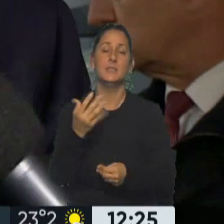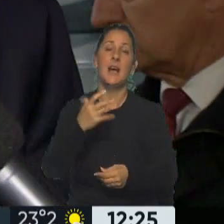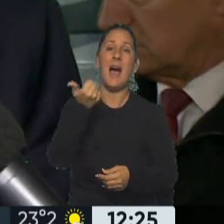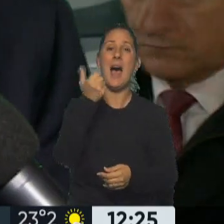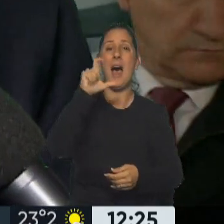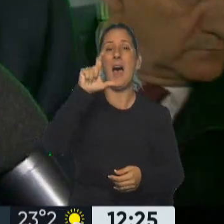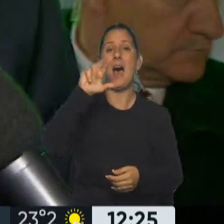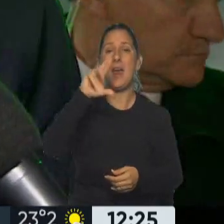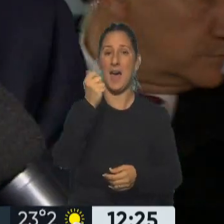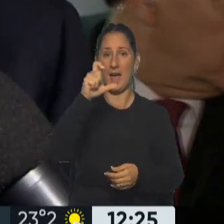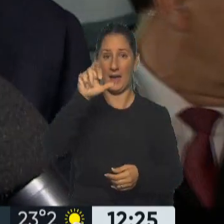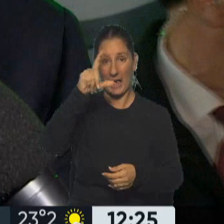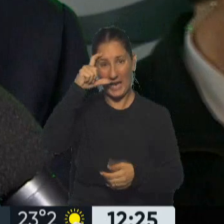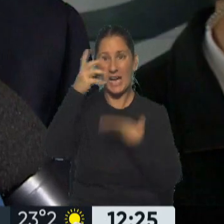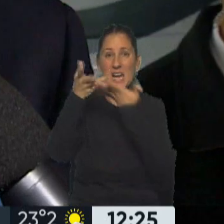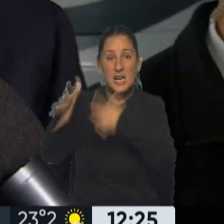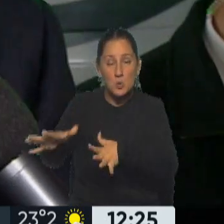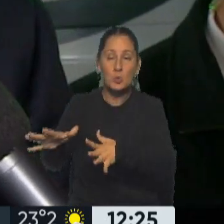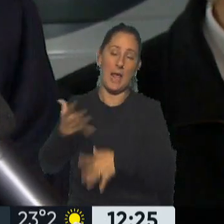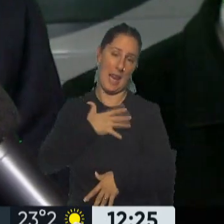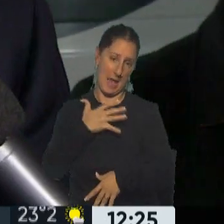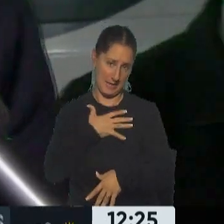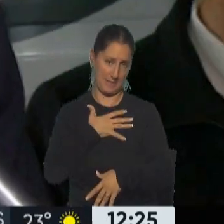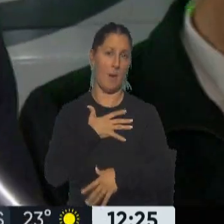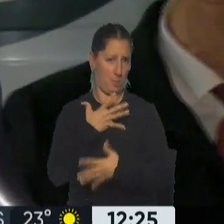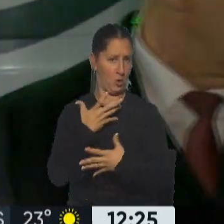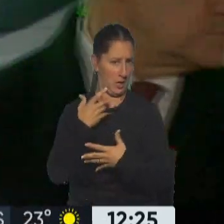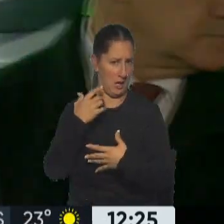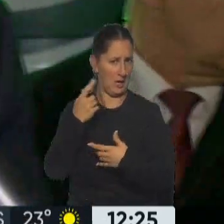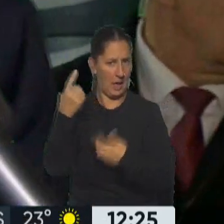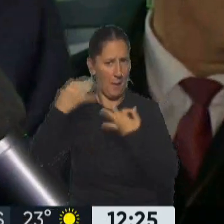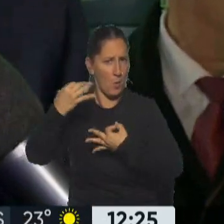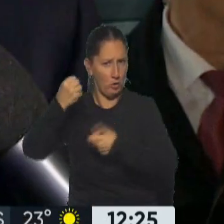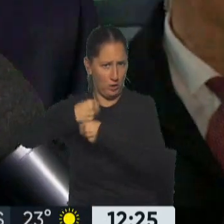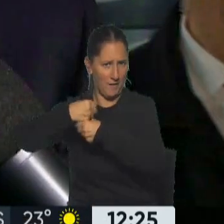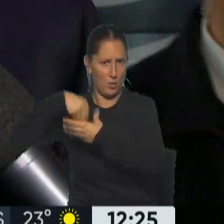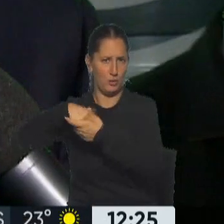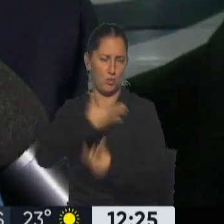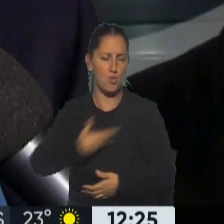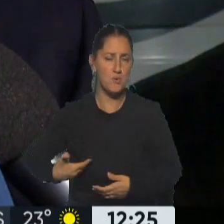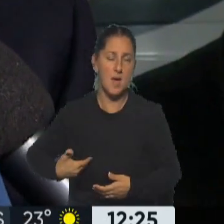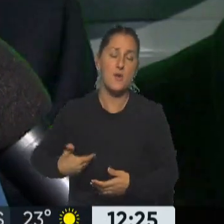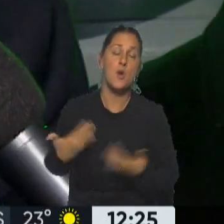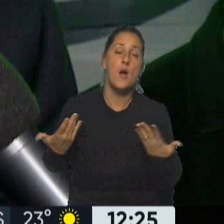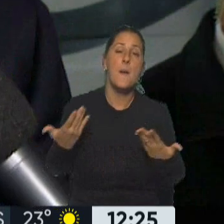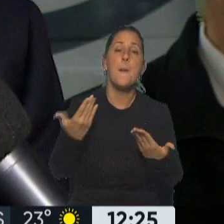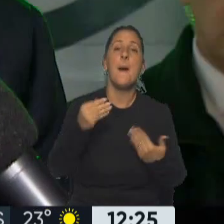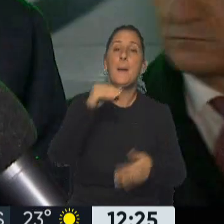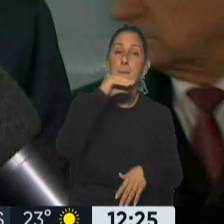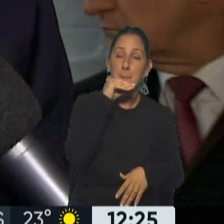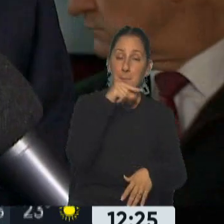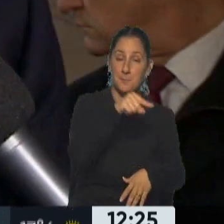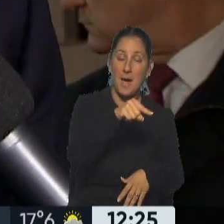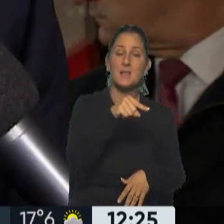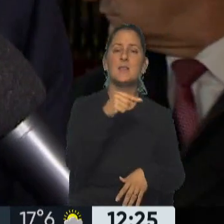renuncia de Antonio araque creo que era un aporte que hacía claramente al gobierno en segundo lugar el ministro de economía es un